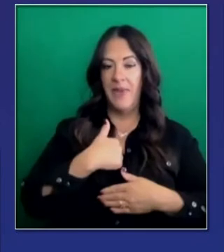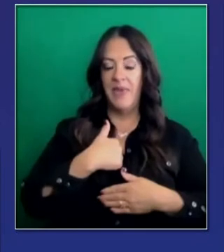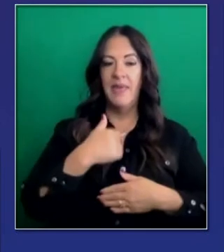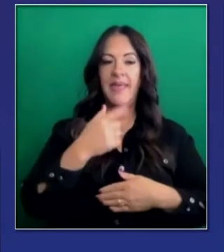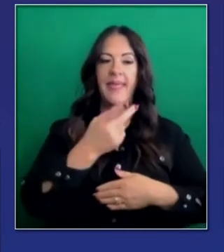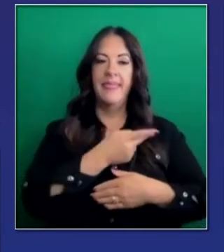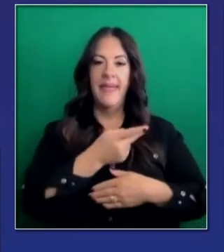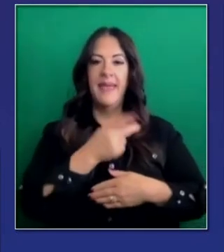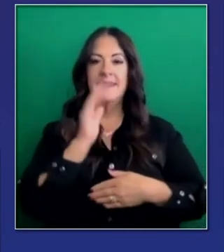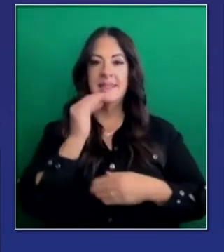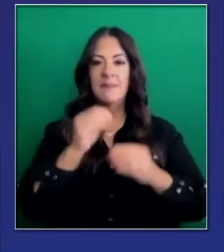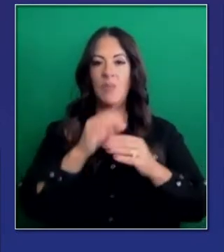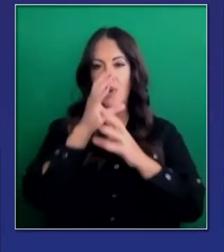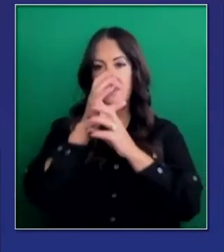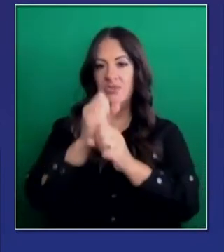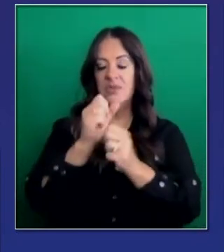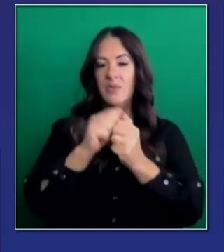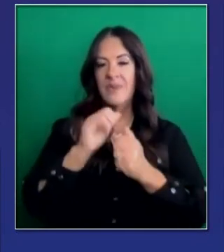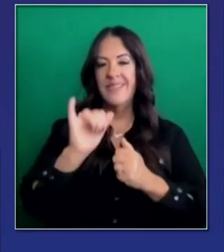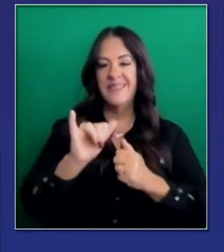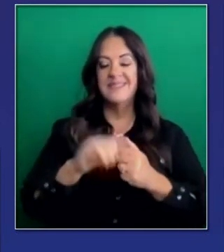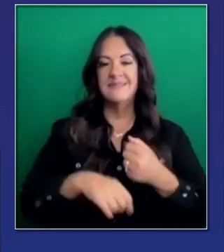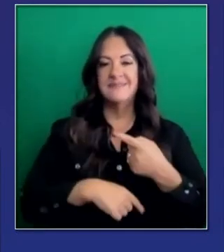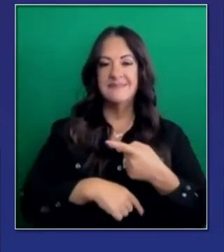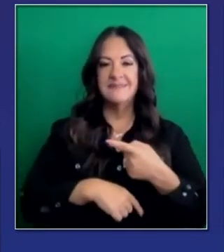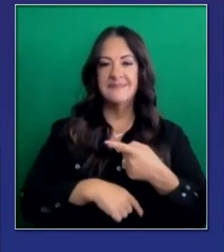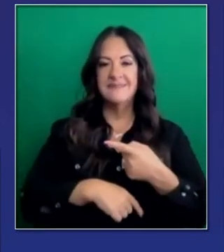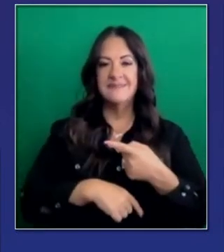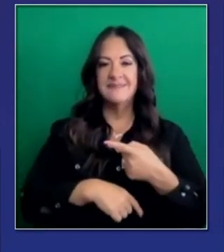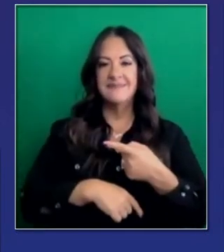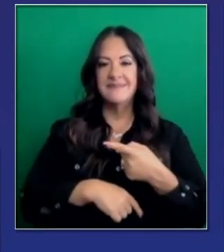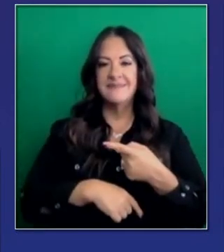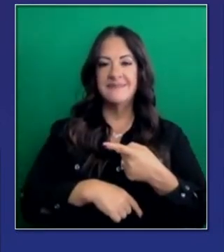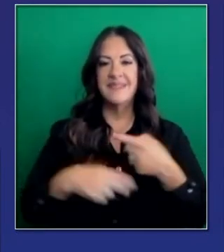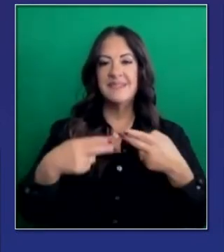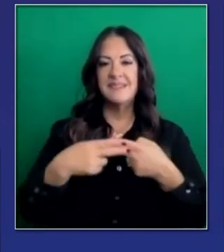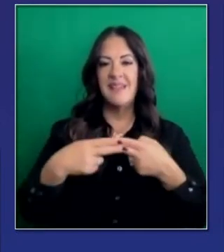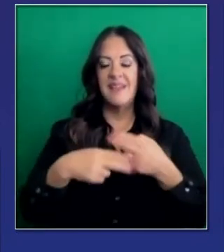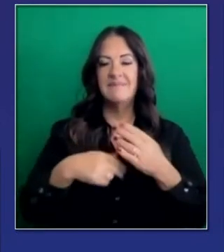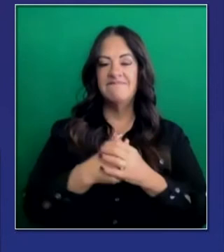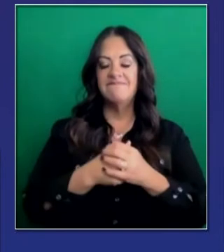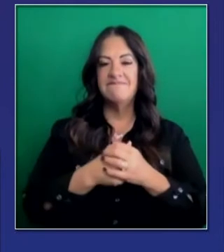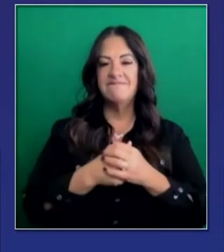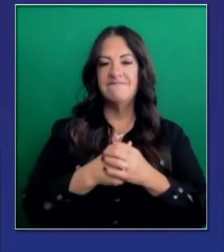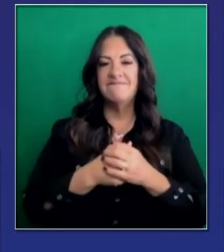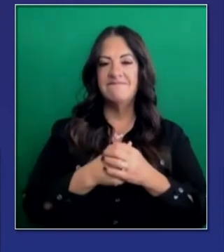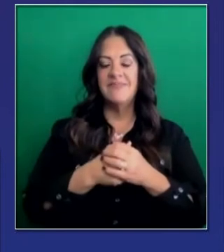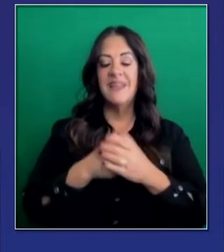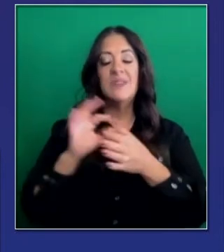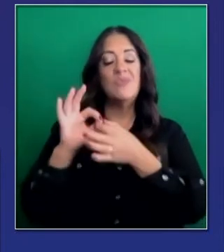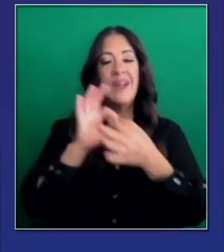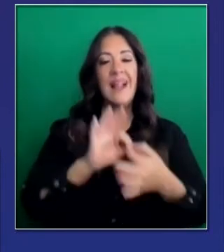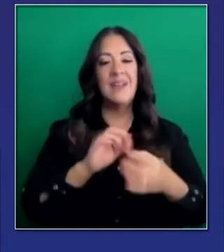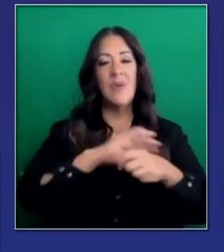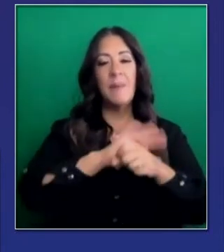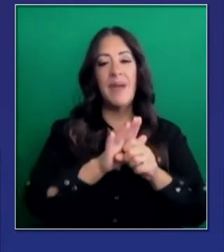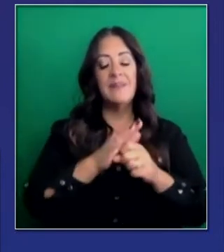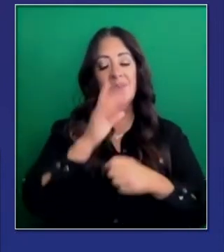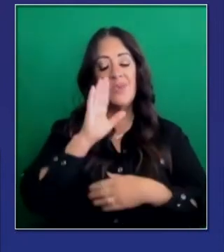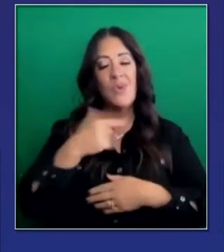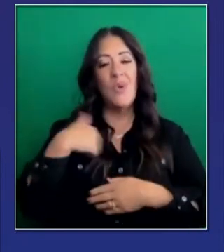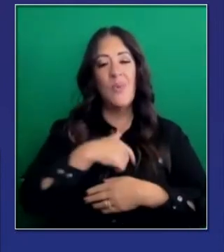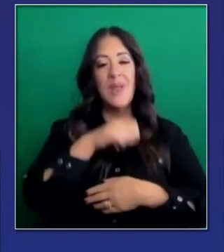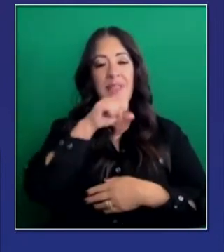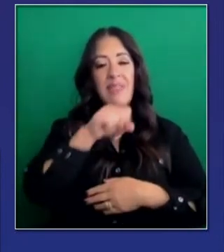estar más intrigados por esta transparencia que en lo que hemos estado trabajando con la pandemia por su amor